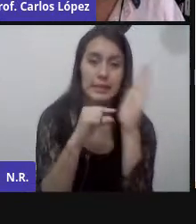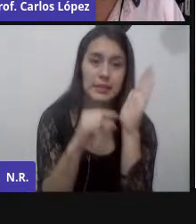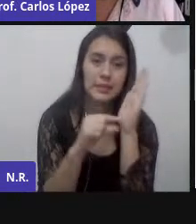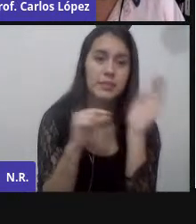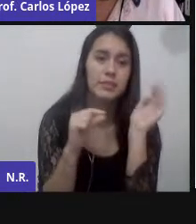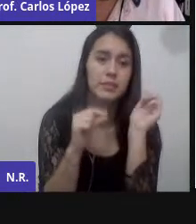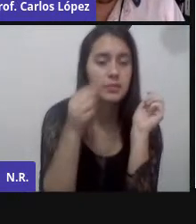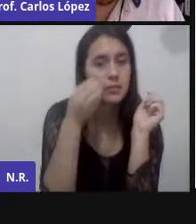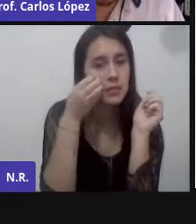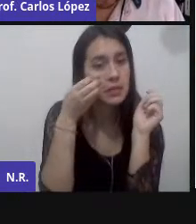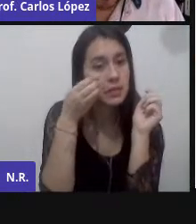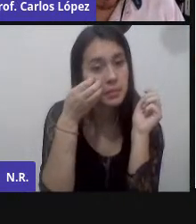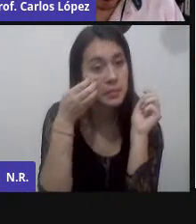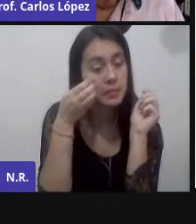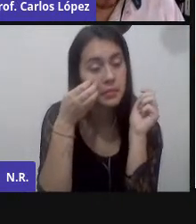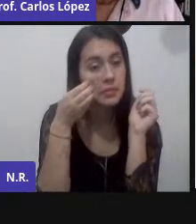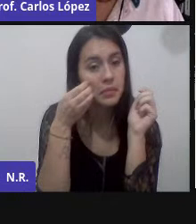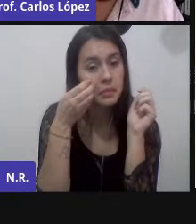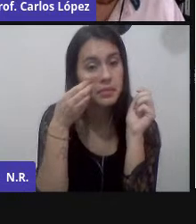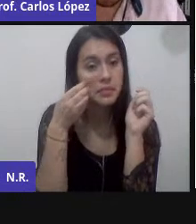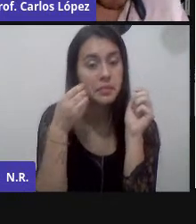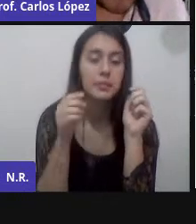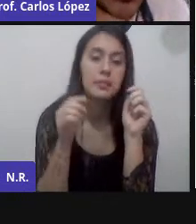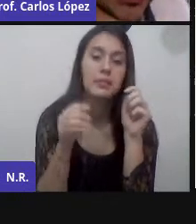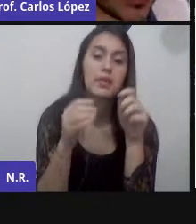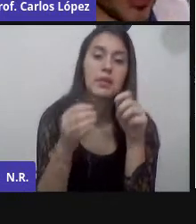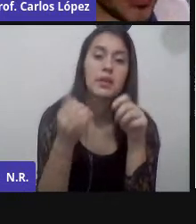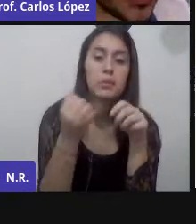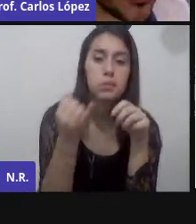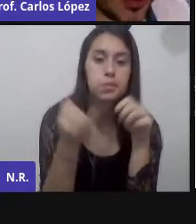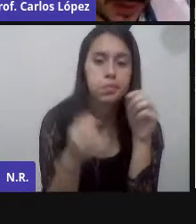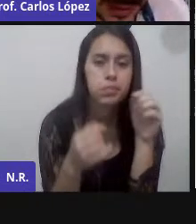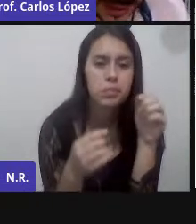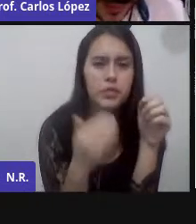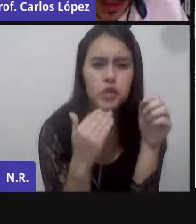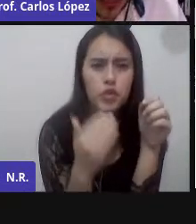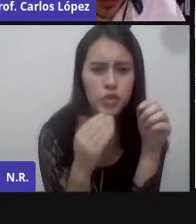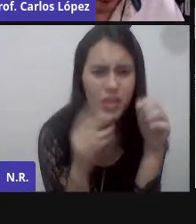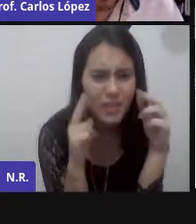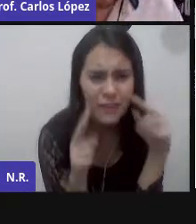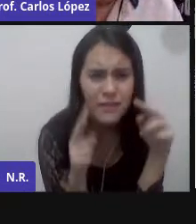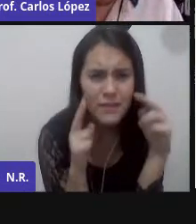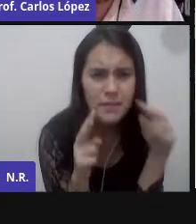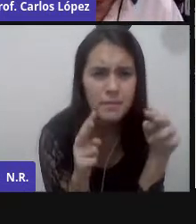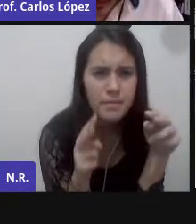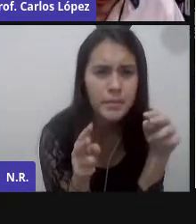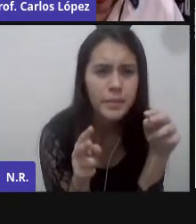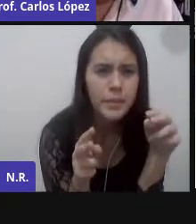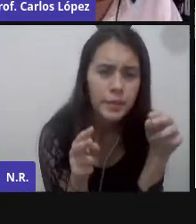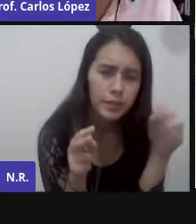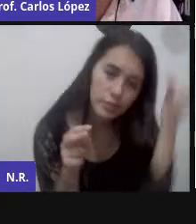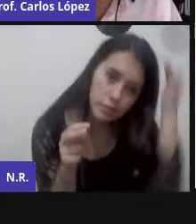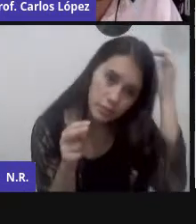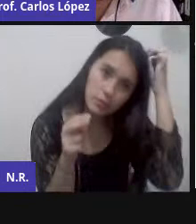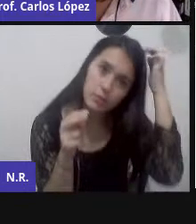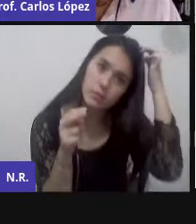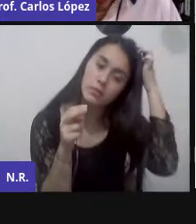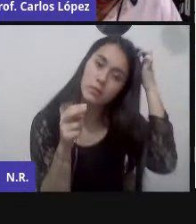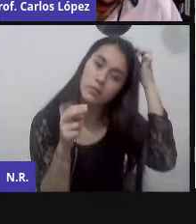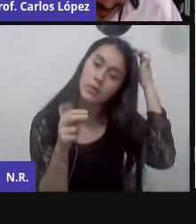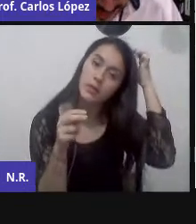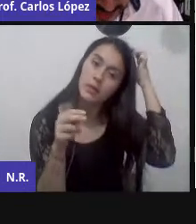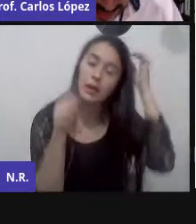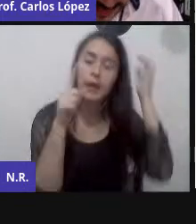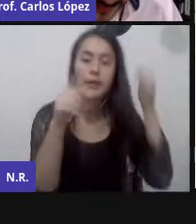aquí metidas. Entonces, aquí abajo, no sé si se esté viendo. ¿Se sí, ve se invite? Bien. Listo. Sí. Donde